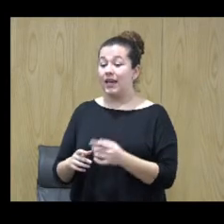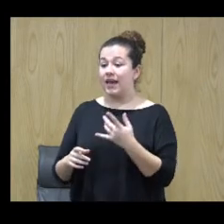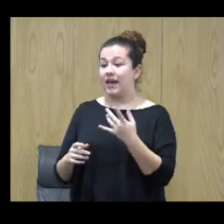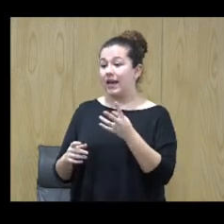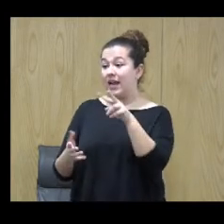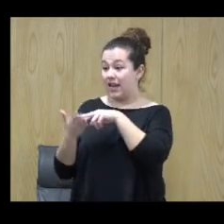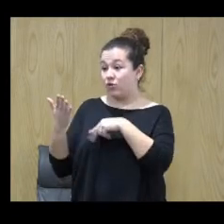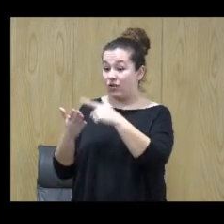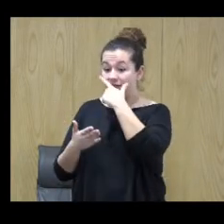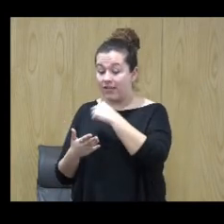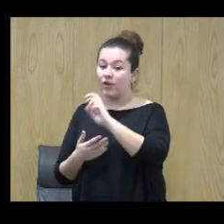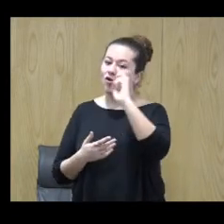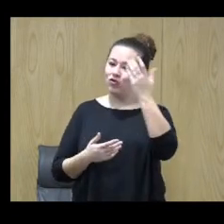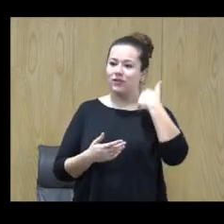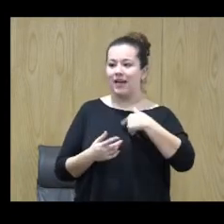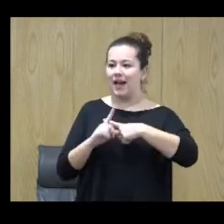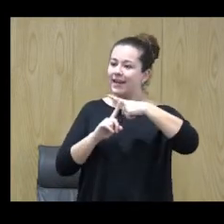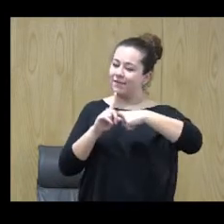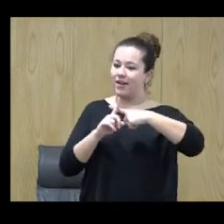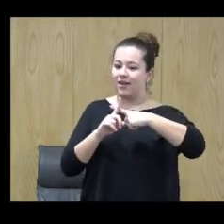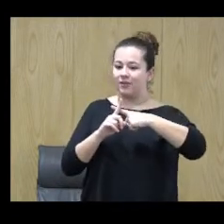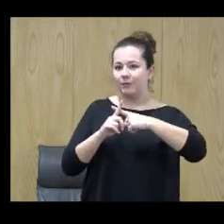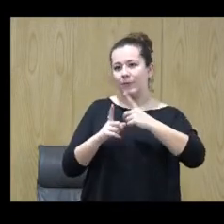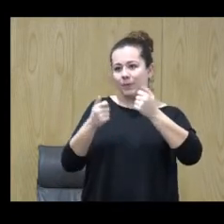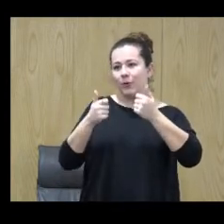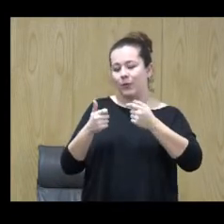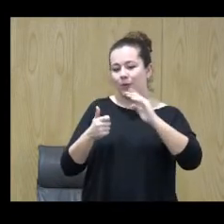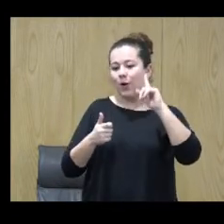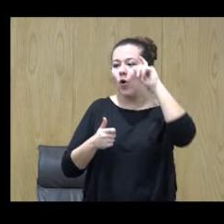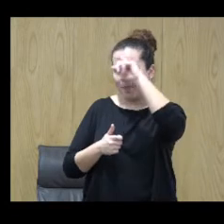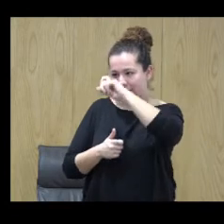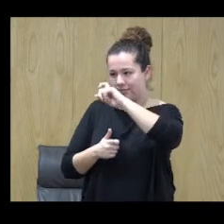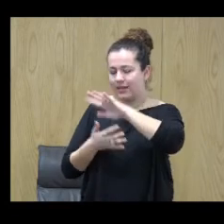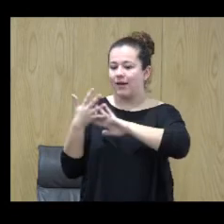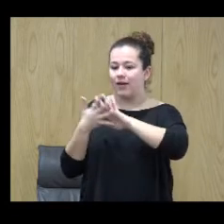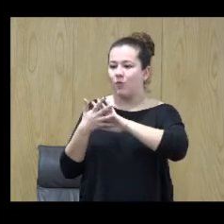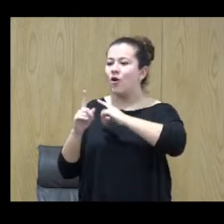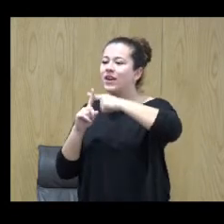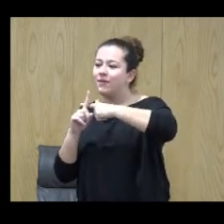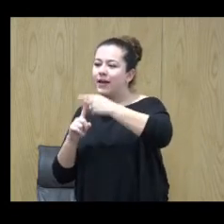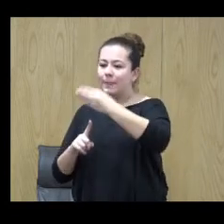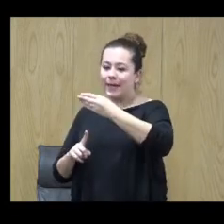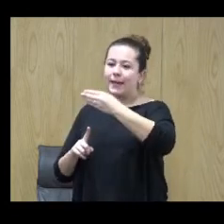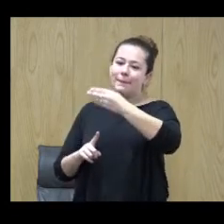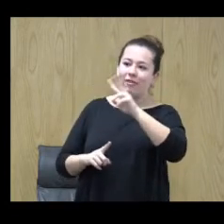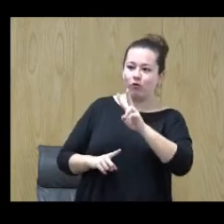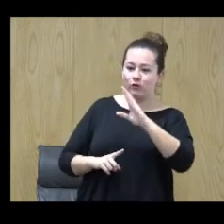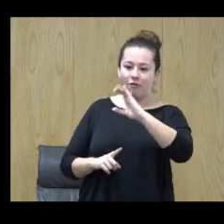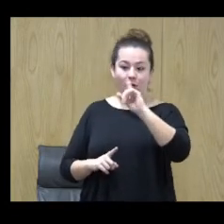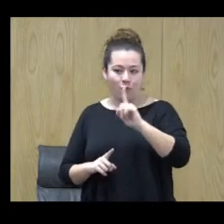que ya, digamos, son más de niveles de competencia lingüística compleja, ¿no? Estamos hablando de B, del nivel B2, del C1, del